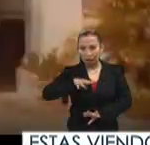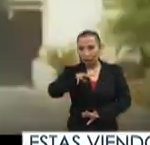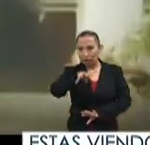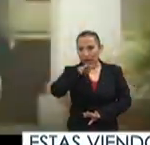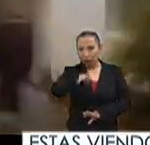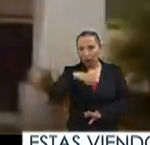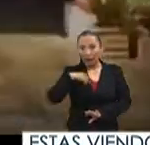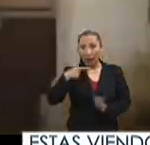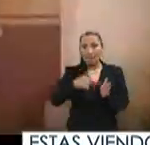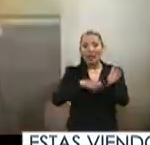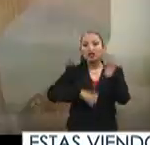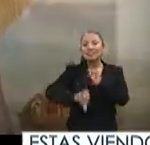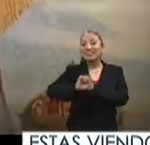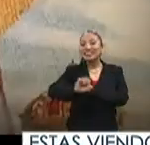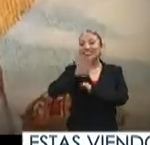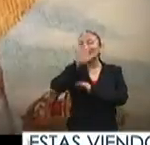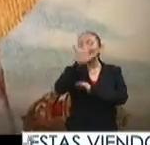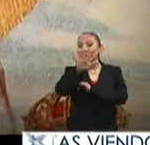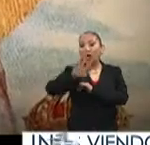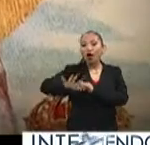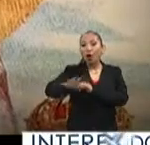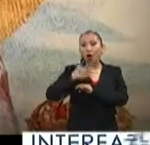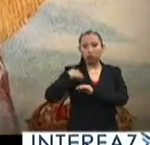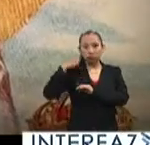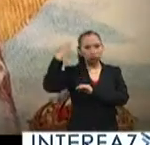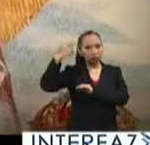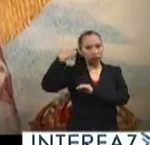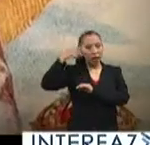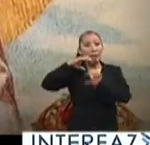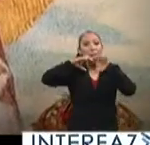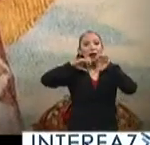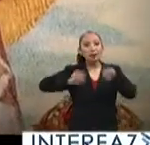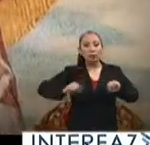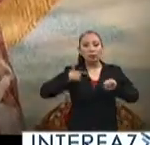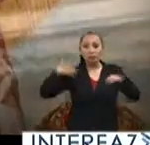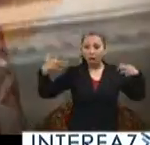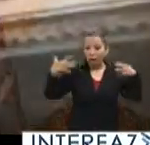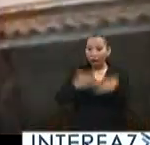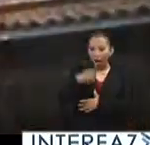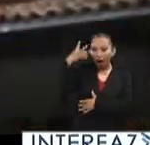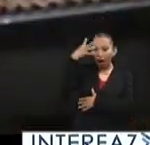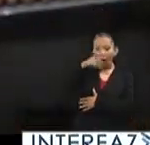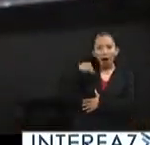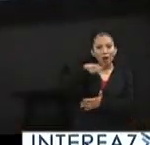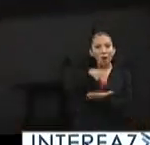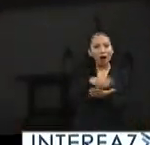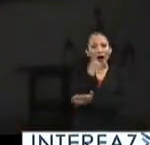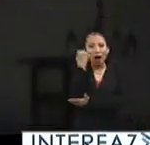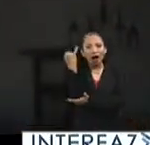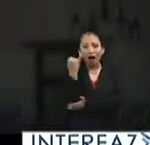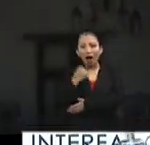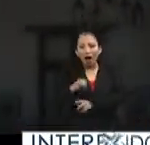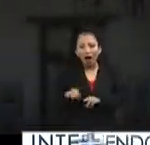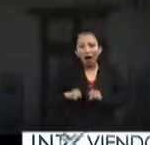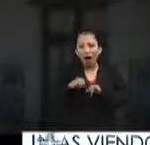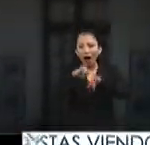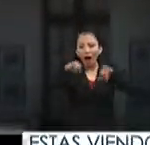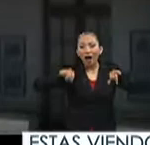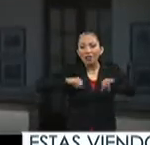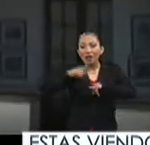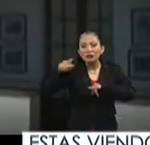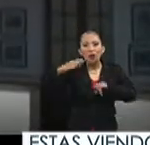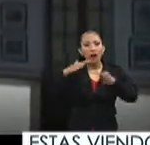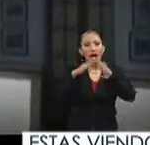XIX, en 1865, el emperador Maximiliano quedó impresionado por la belleza del jardín y decidió convertirlo en